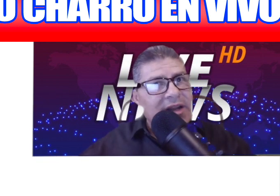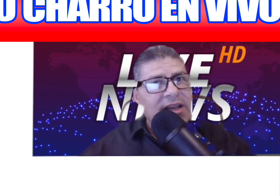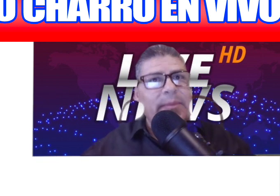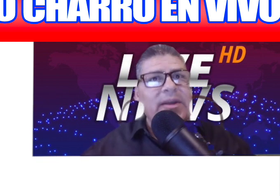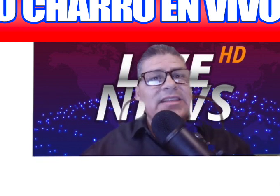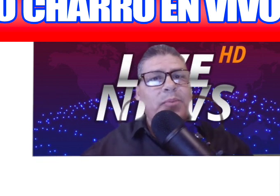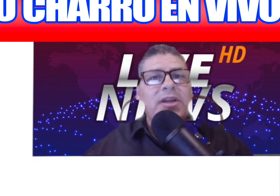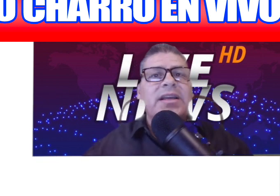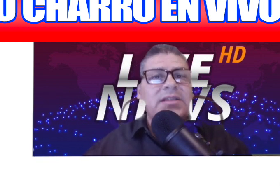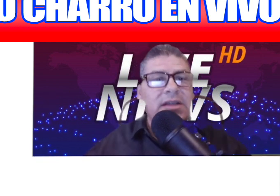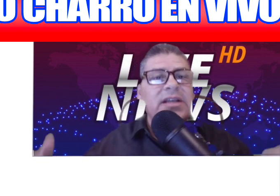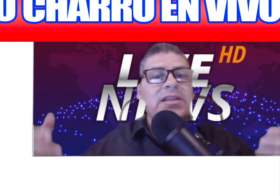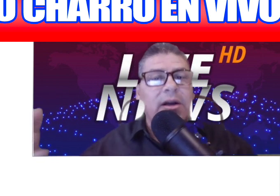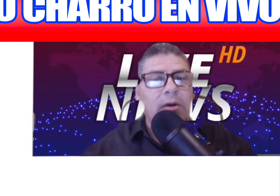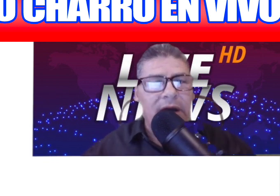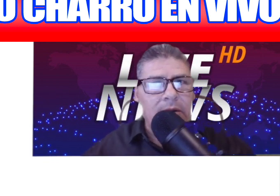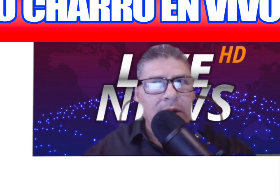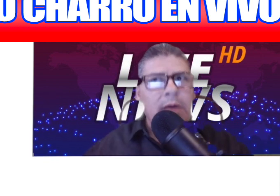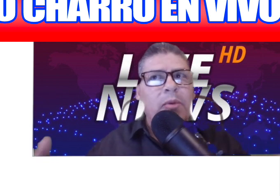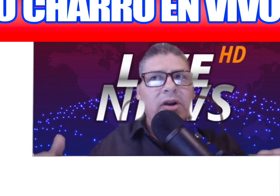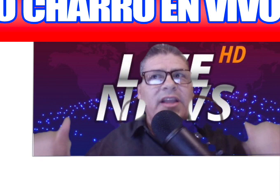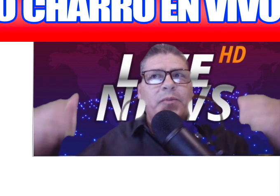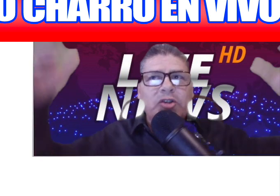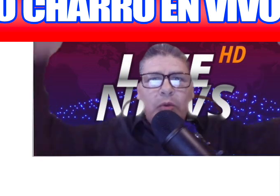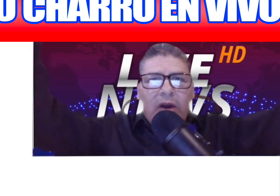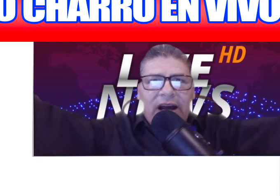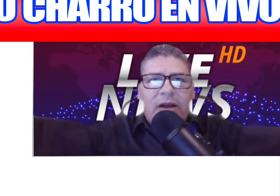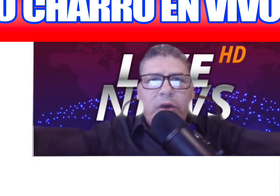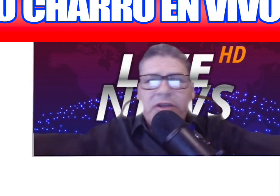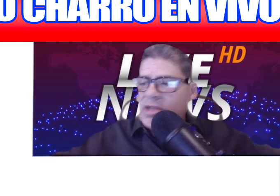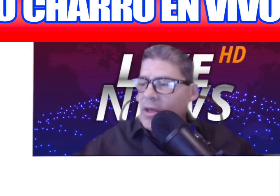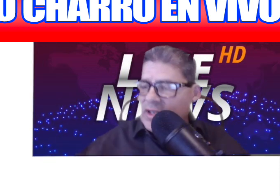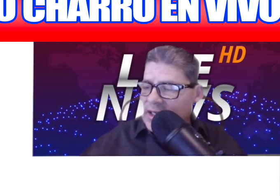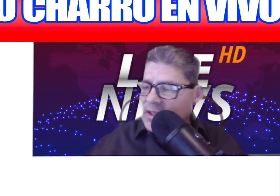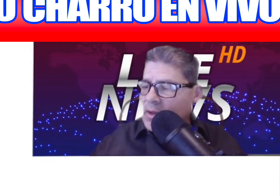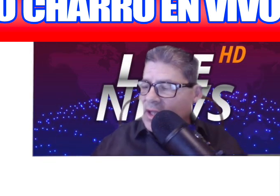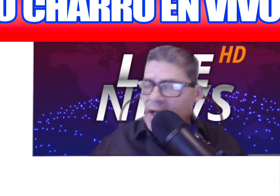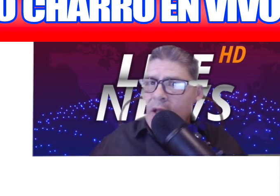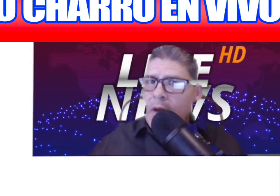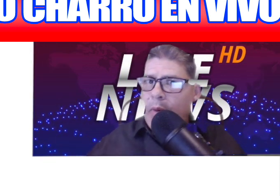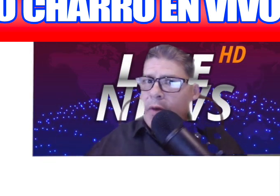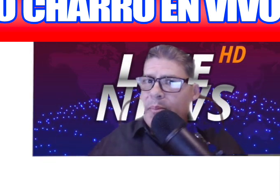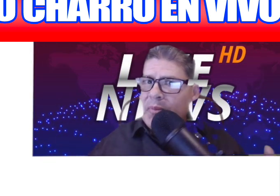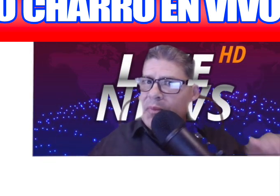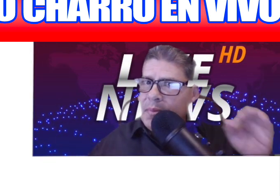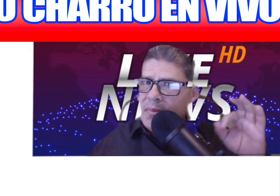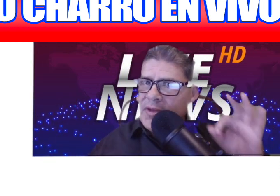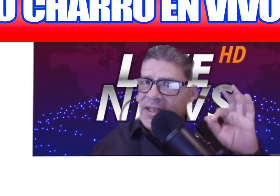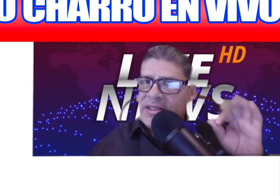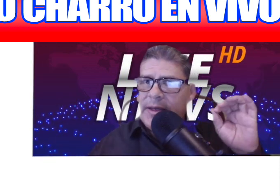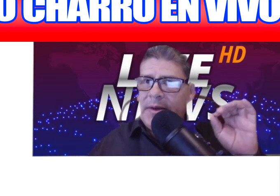o prácticamente se puede decir que se la robaron, porque después tuvo juicios Carlos Salinas de Gortari